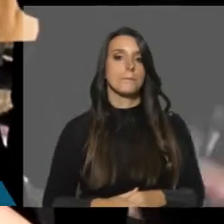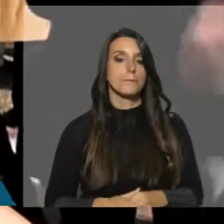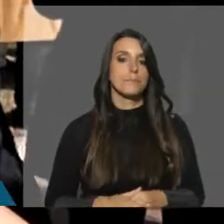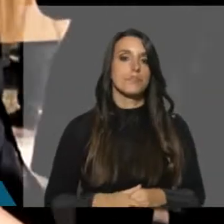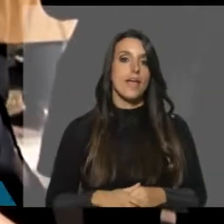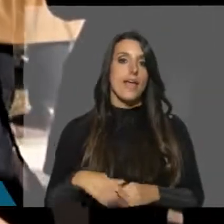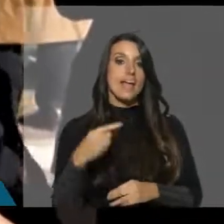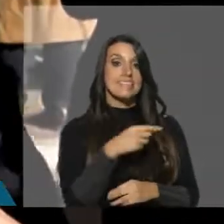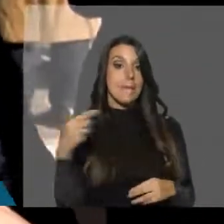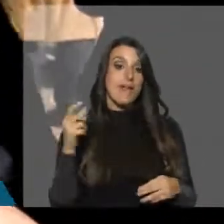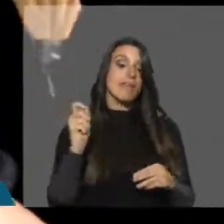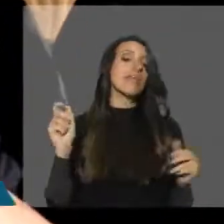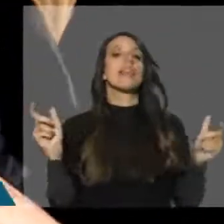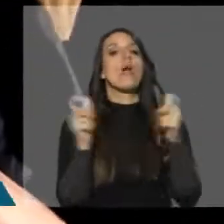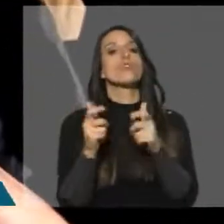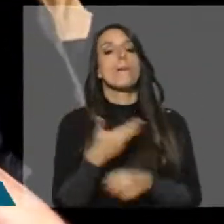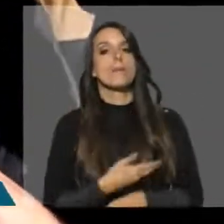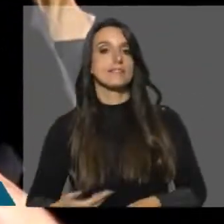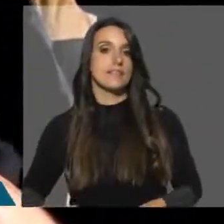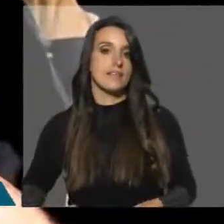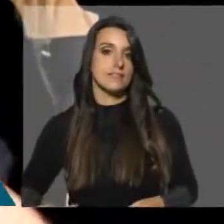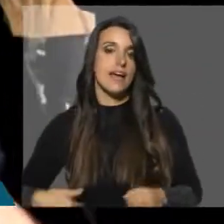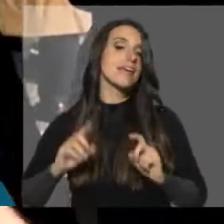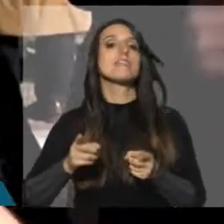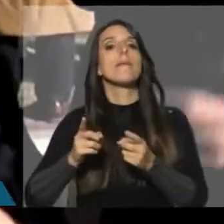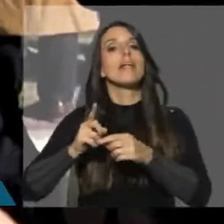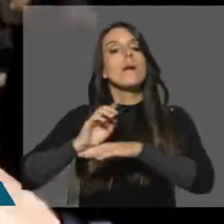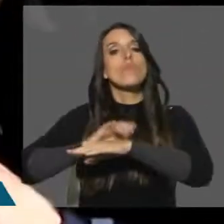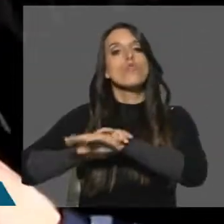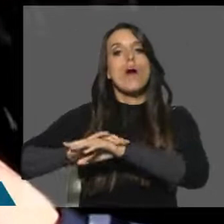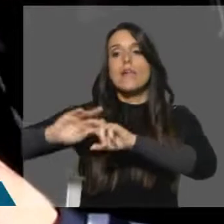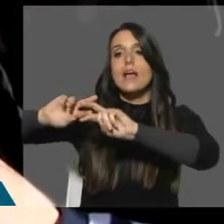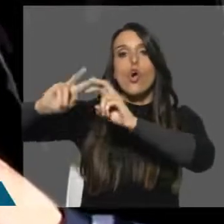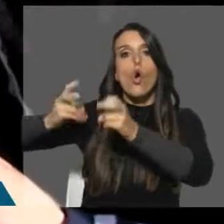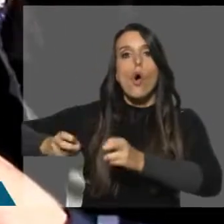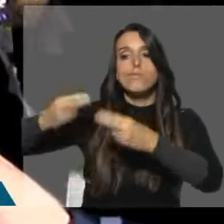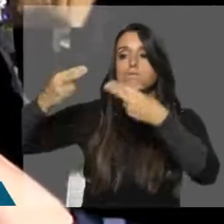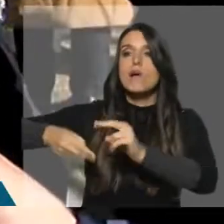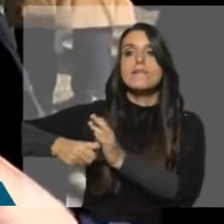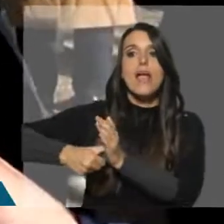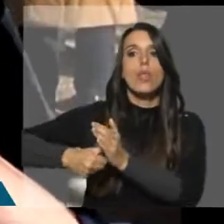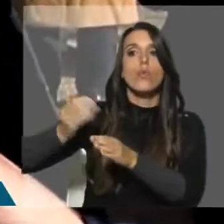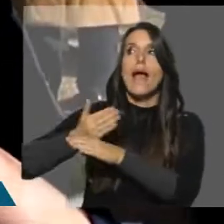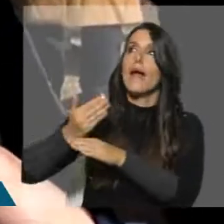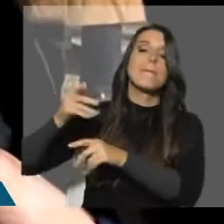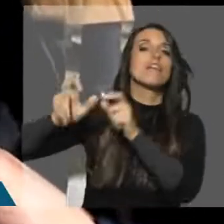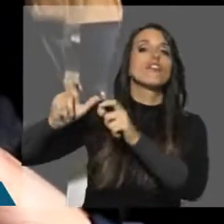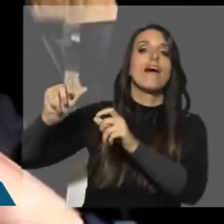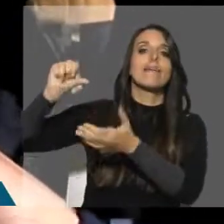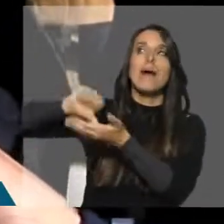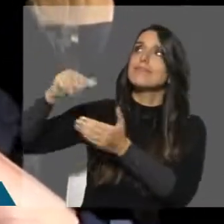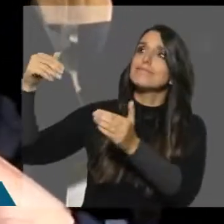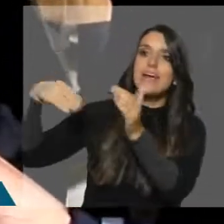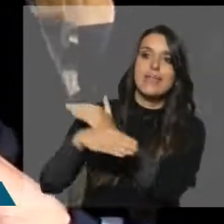Esta semana se estuvo reuniendo en Presidencia autoridades de Migraciones y de Salud Pública para poder, en esta semana, sobre todo